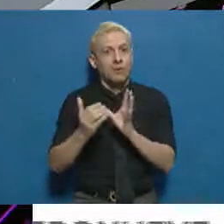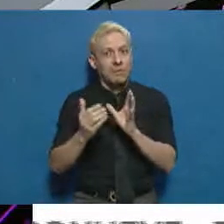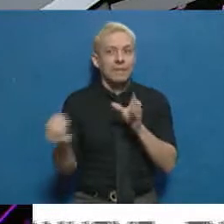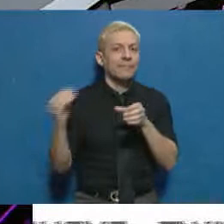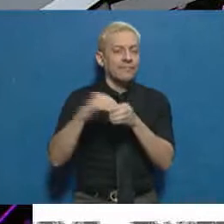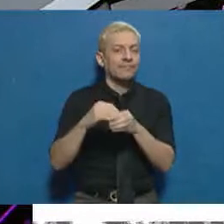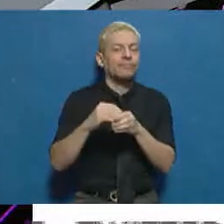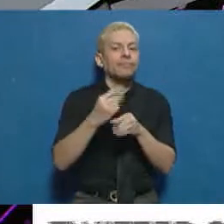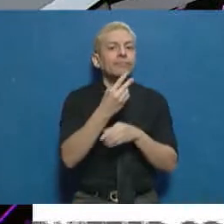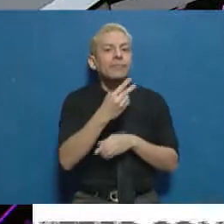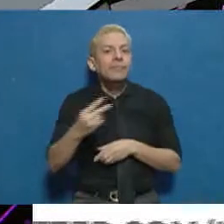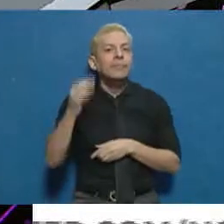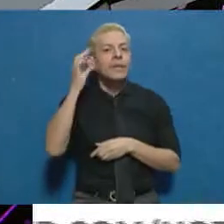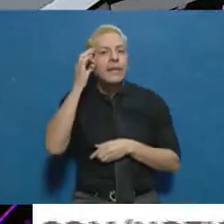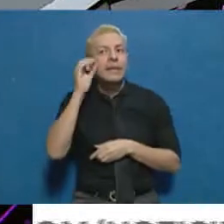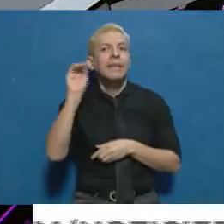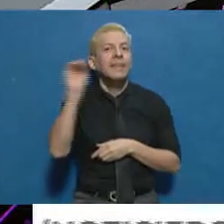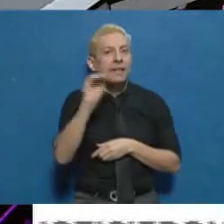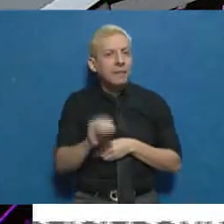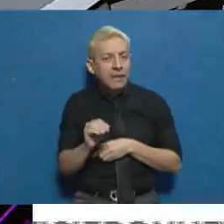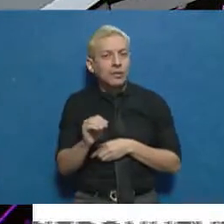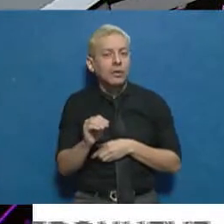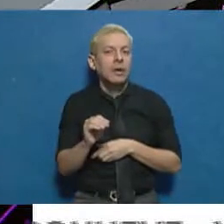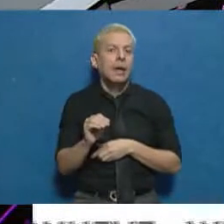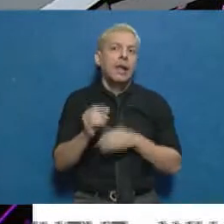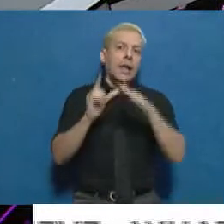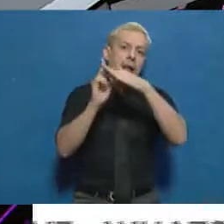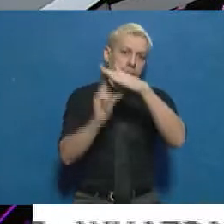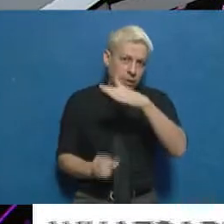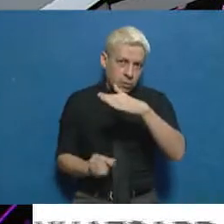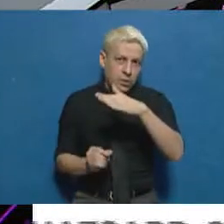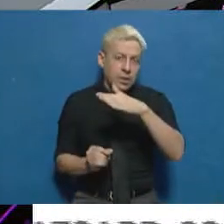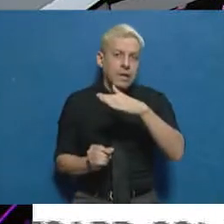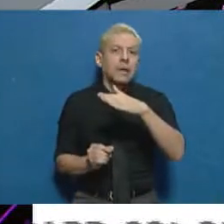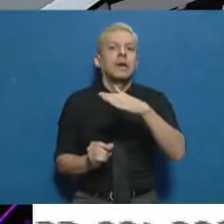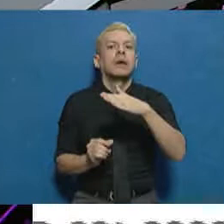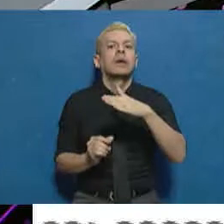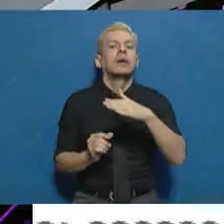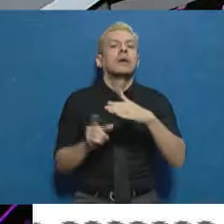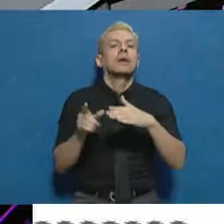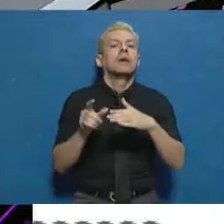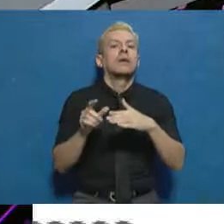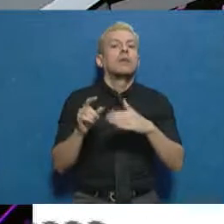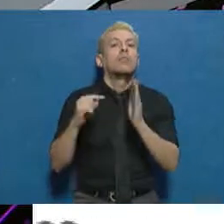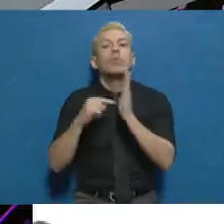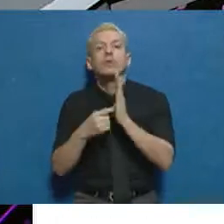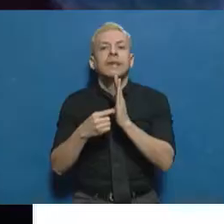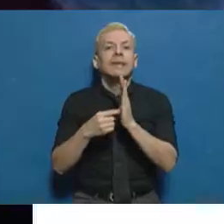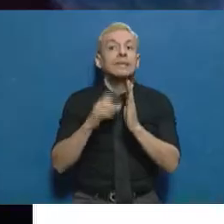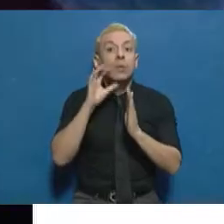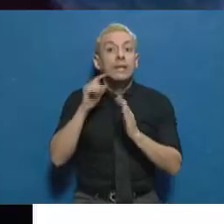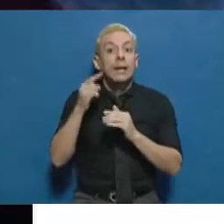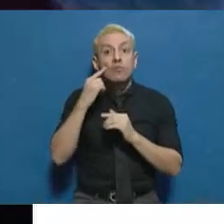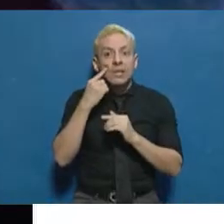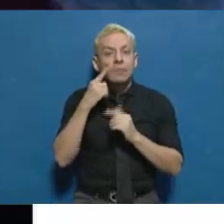incluye a 230 departamentos, entre ellos la Patagonia, claro está, 50 municipios de la provincia de Buenos Aires, Santa